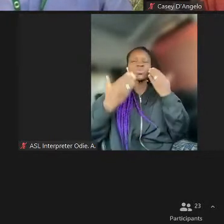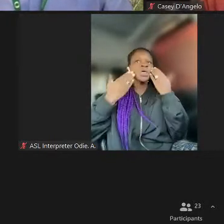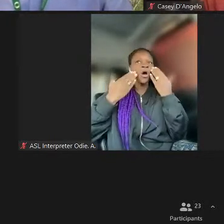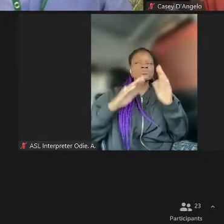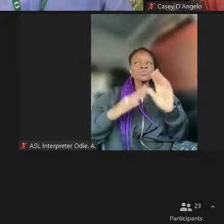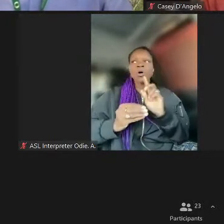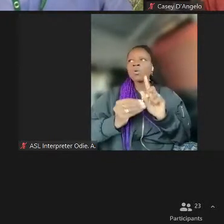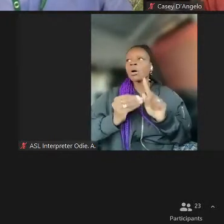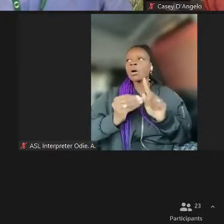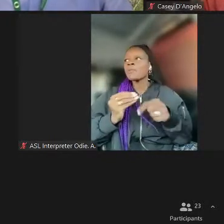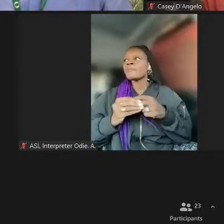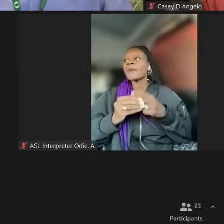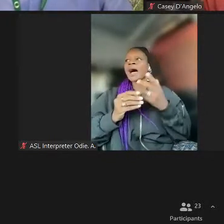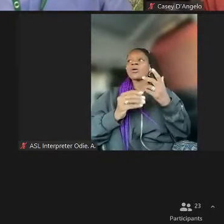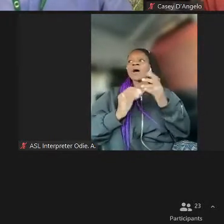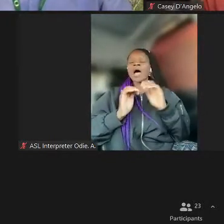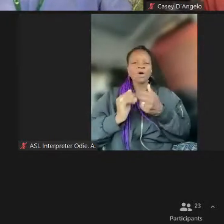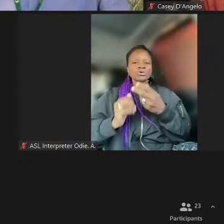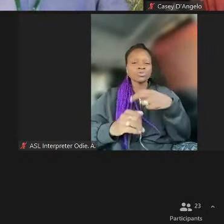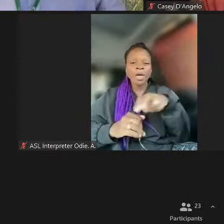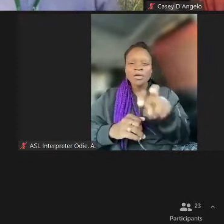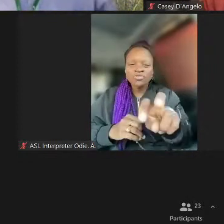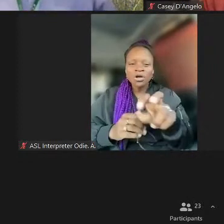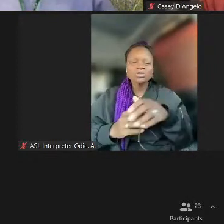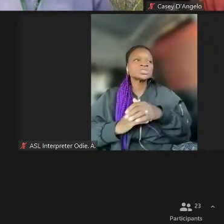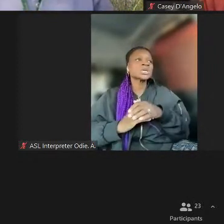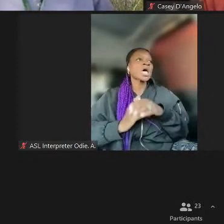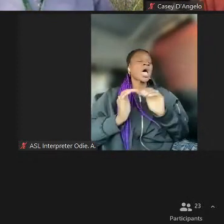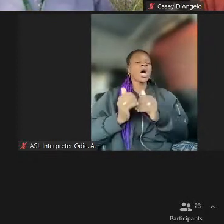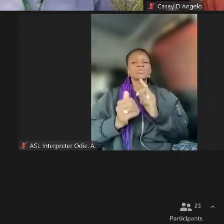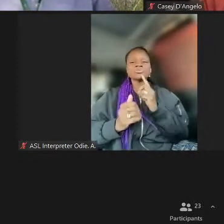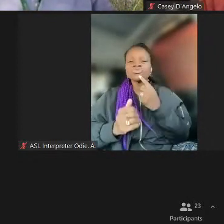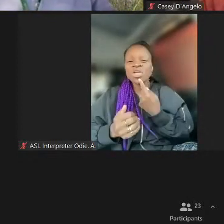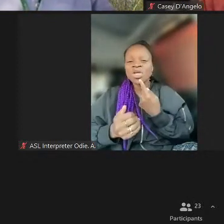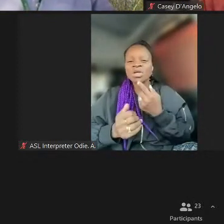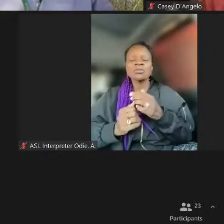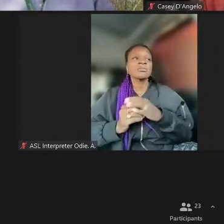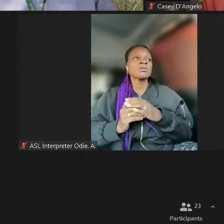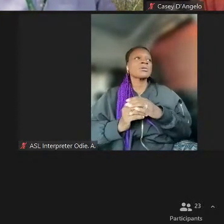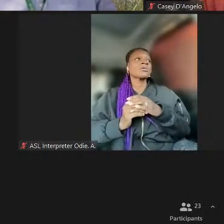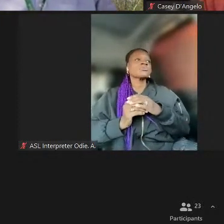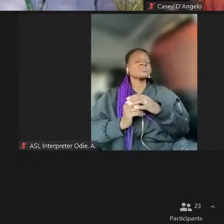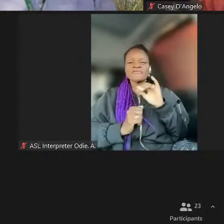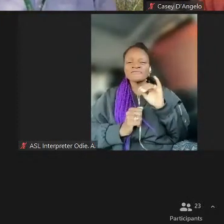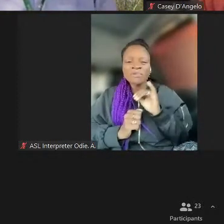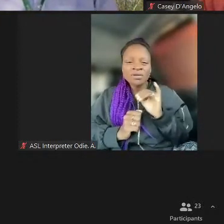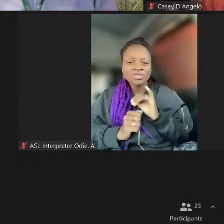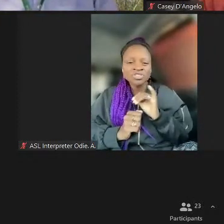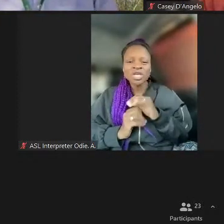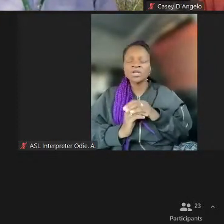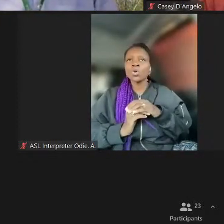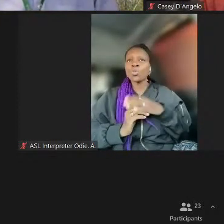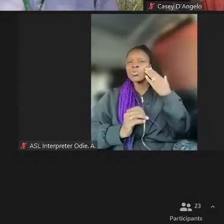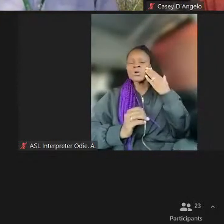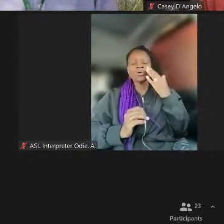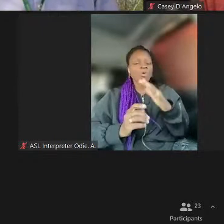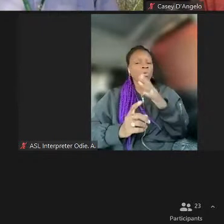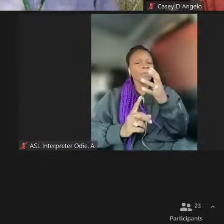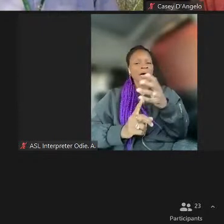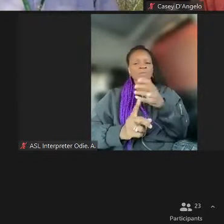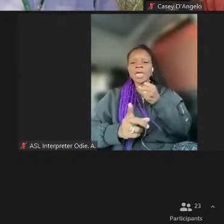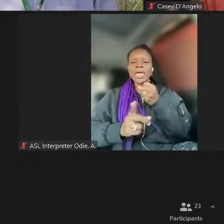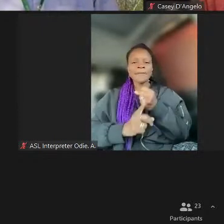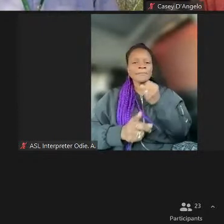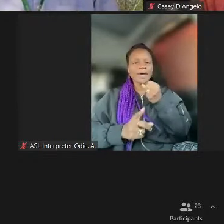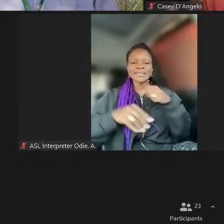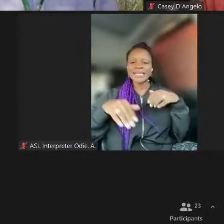de la transmisión, qué tan fácil se puede transmitir, qué tan severo se puede poner, qué tipo de infección y el impacto que puede